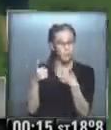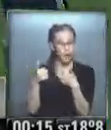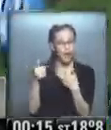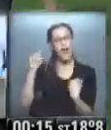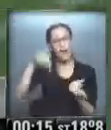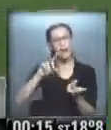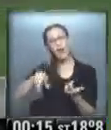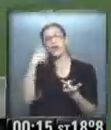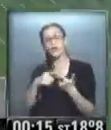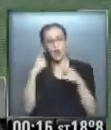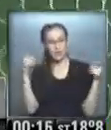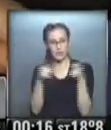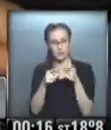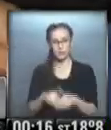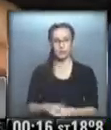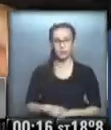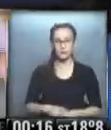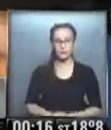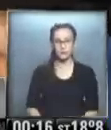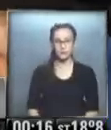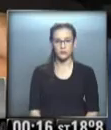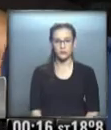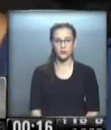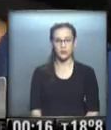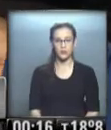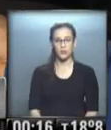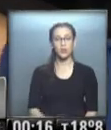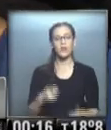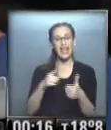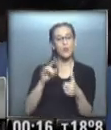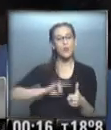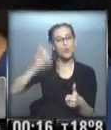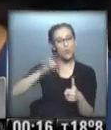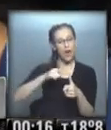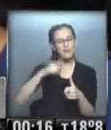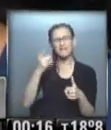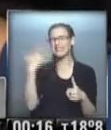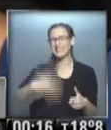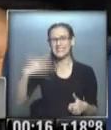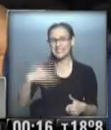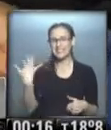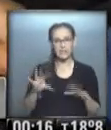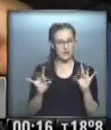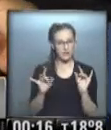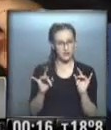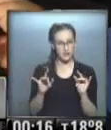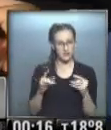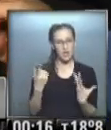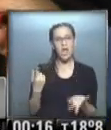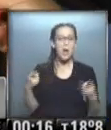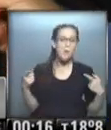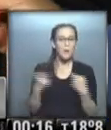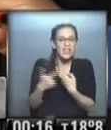ahora. Contra dos rivales, especialmente Uruguay, sobre el que se va a hablar mucho, ¿qué partido se